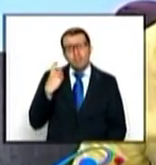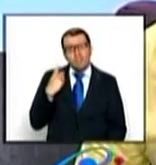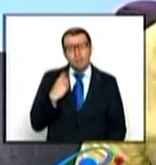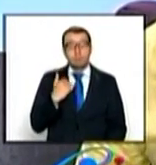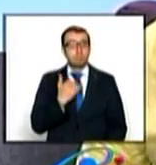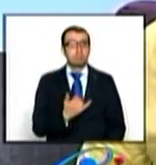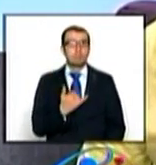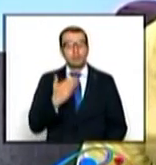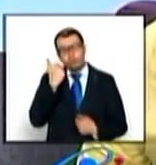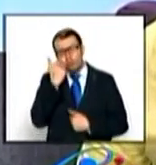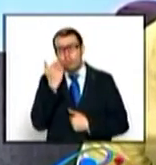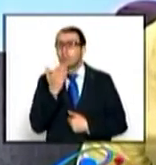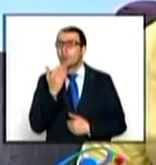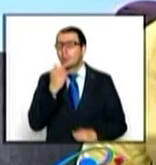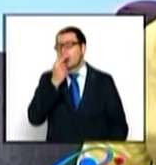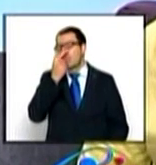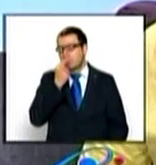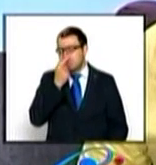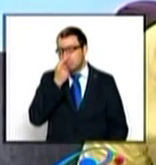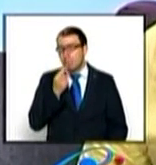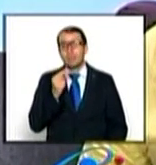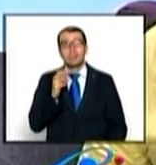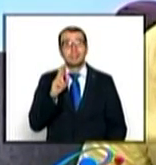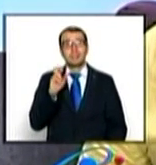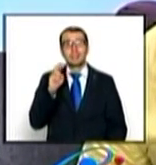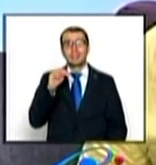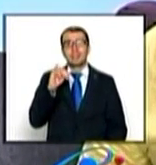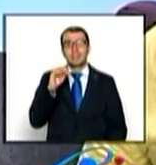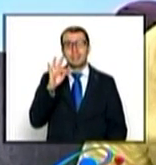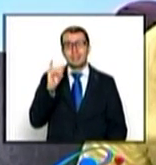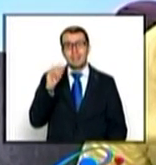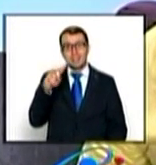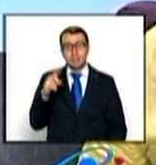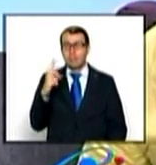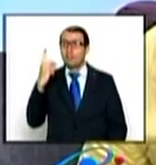Entonces, un ejemplo, la rinitis, que es una deficiencia también de vitamina C y es un